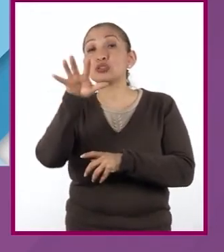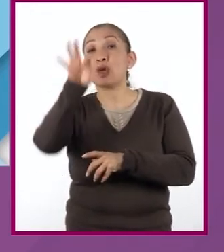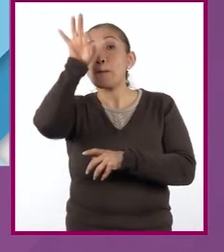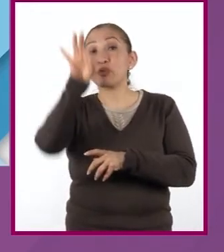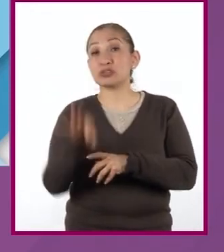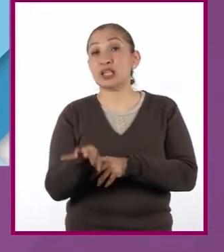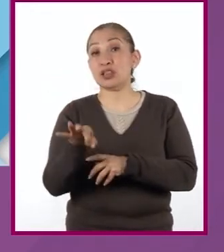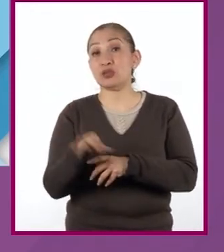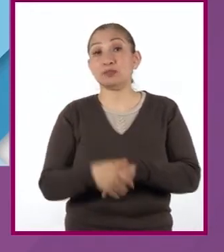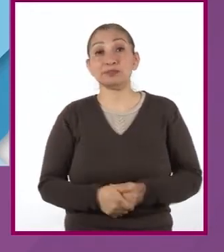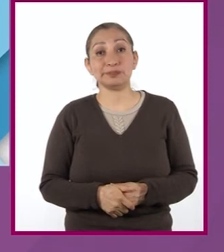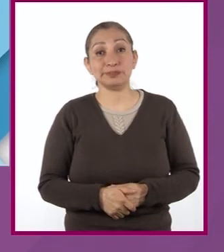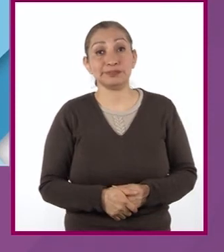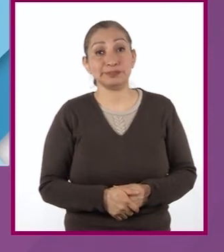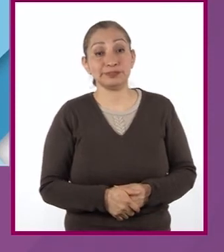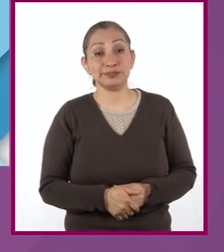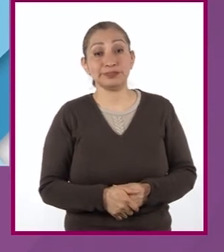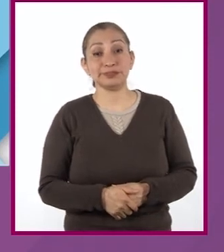19.5%.